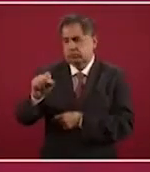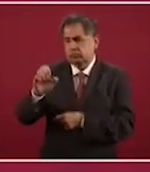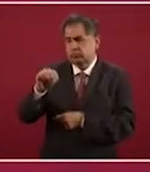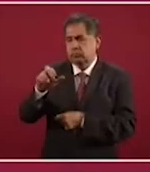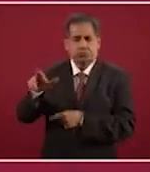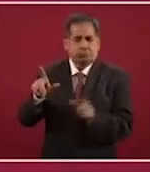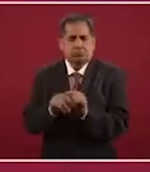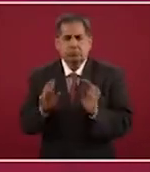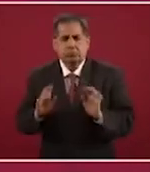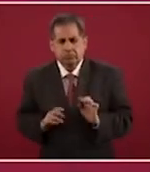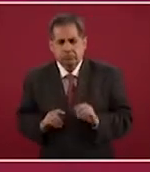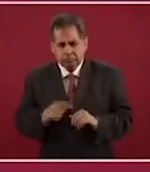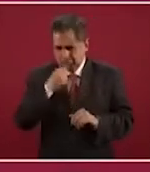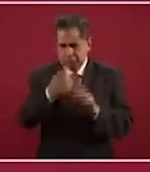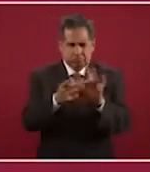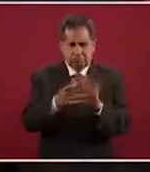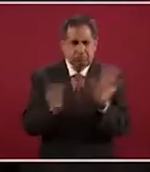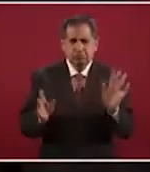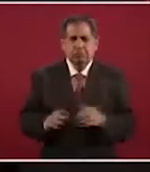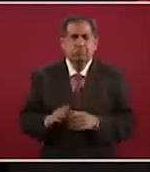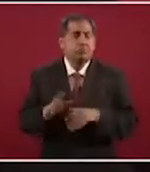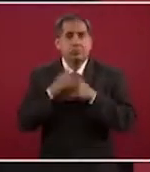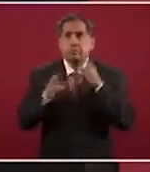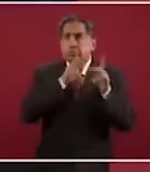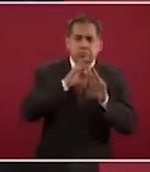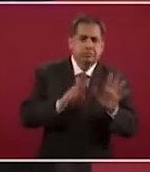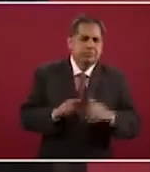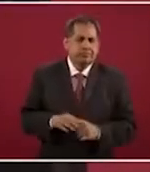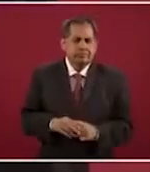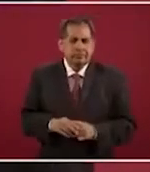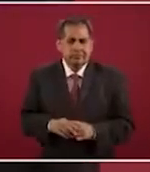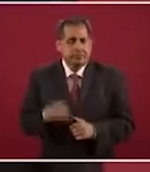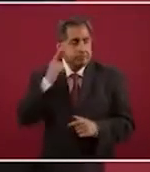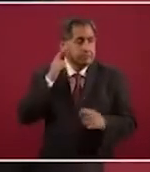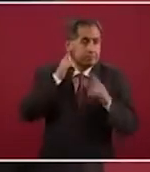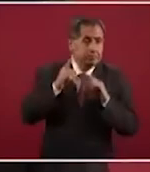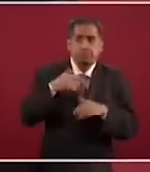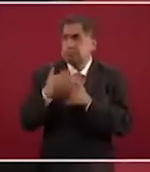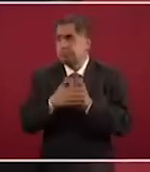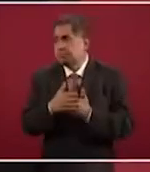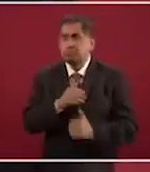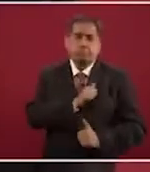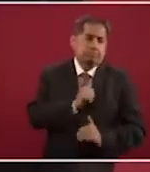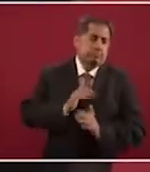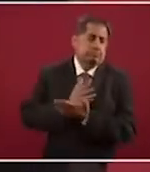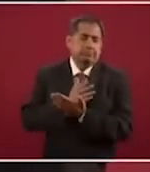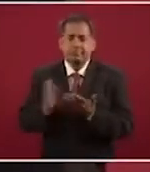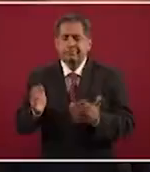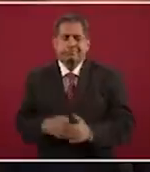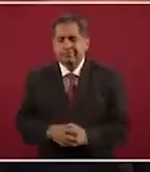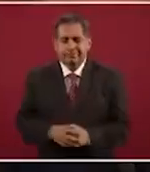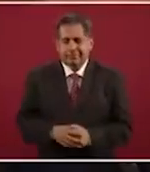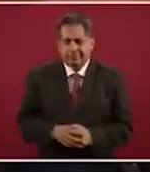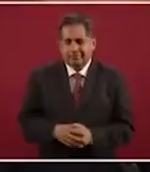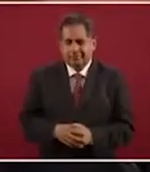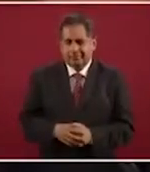Marina. Explicarles esto, pues, porque se escucha militarización de los puertos.